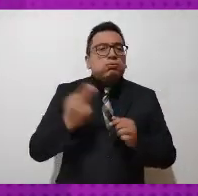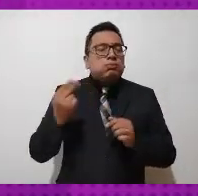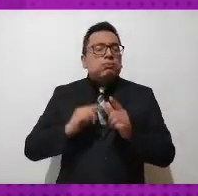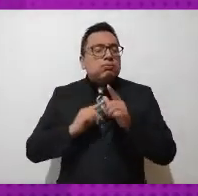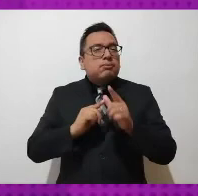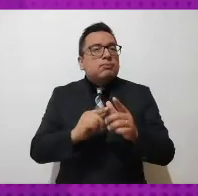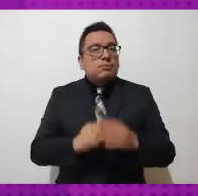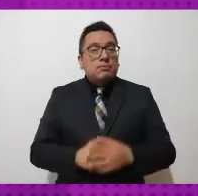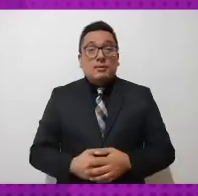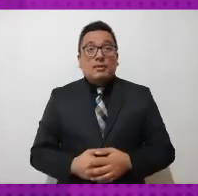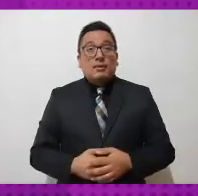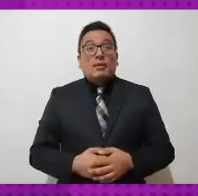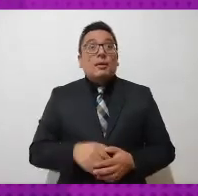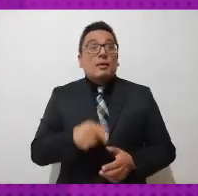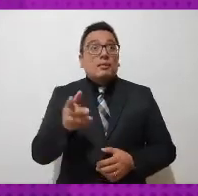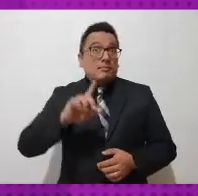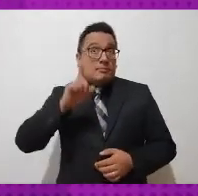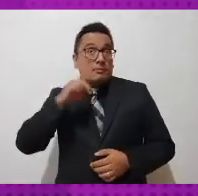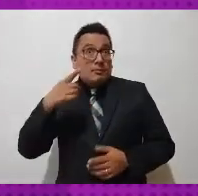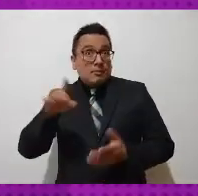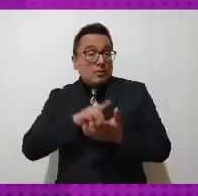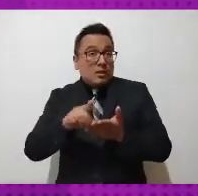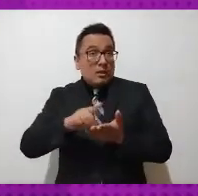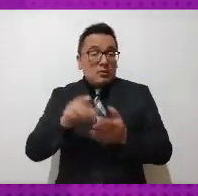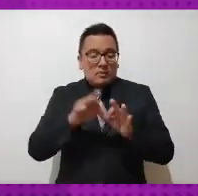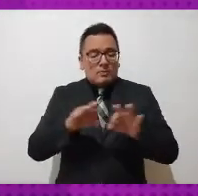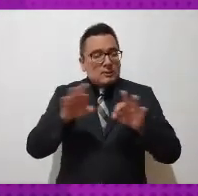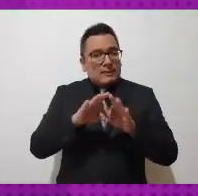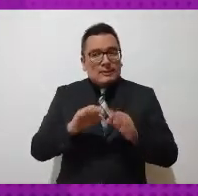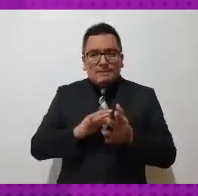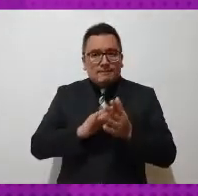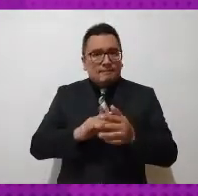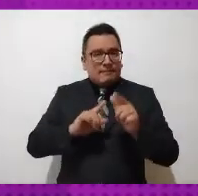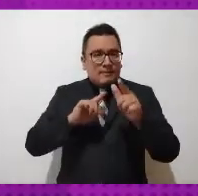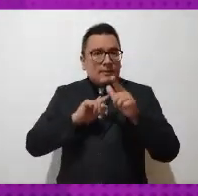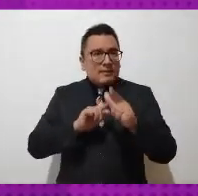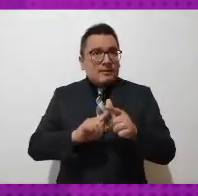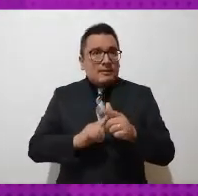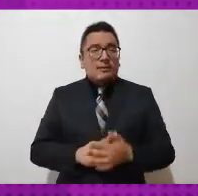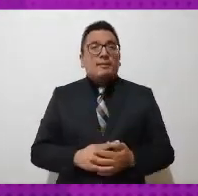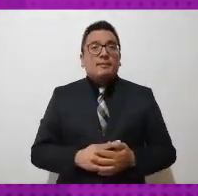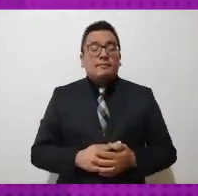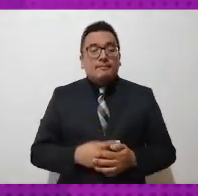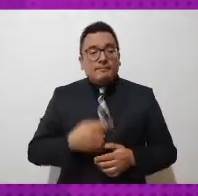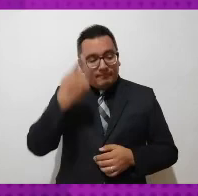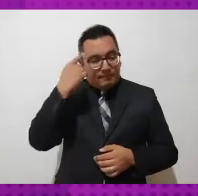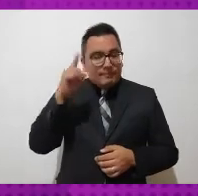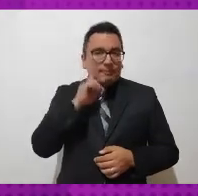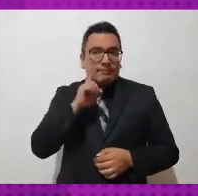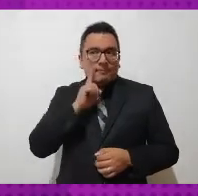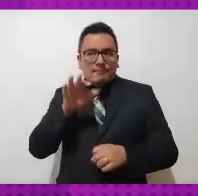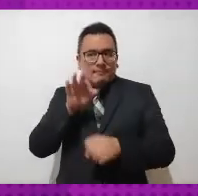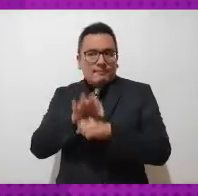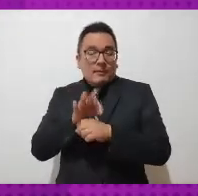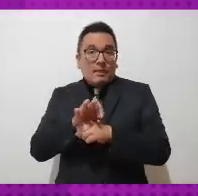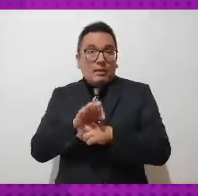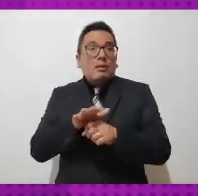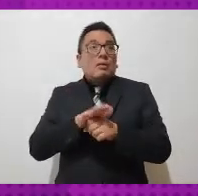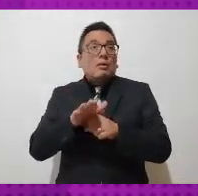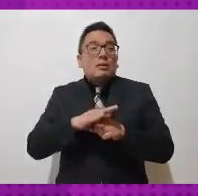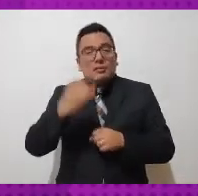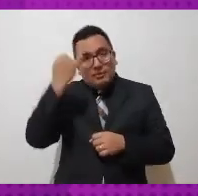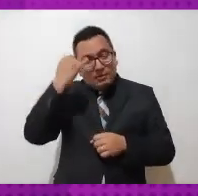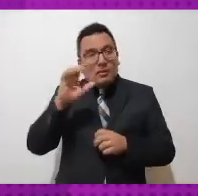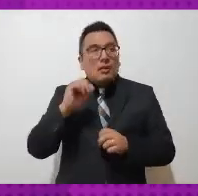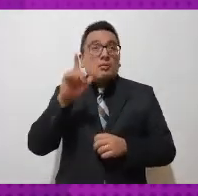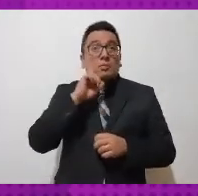el reconocimiento de los derechos políticos de las mujeres, impulsando además acciones que favorezcan a mujeres de población indígena,